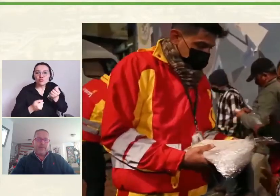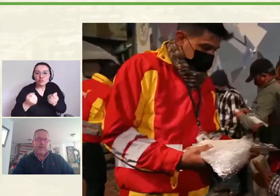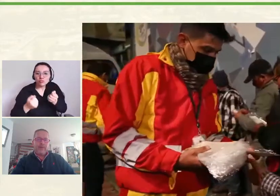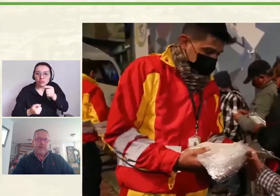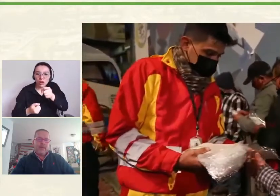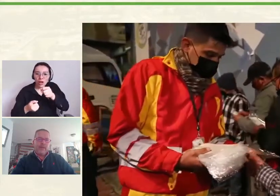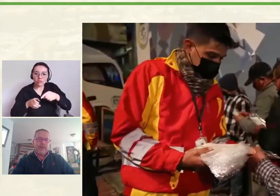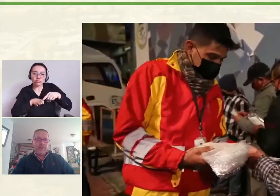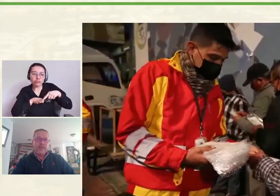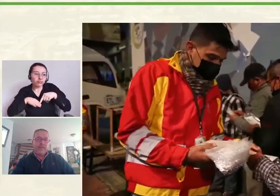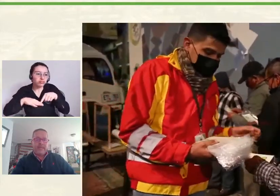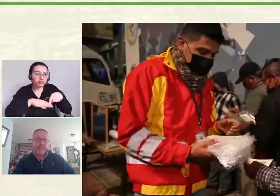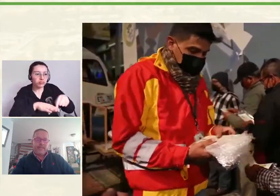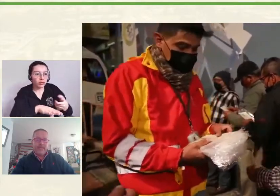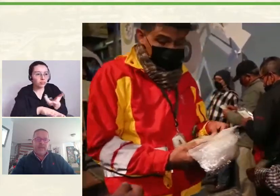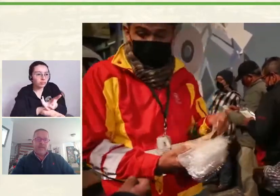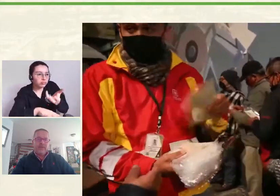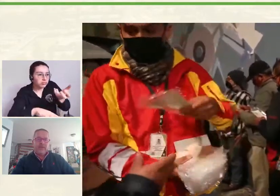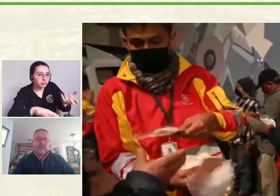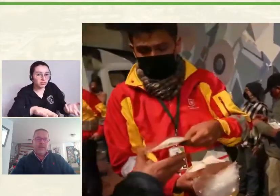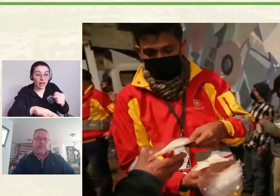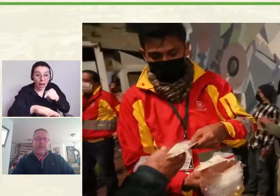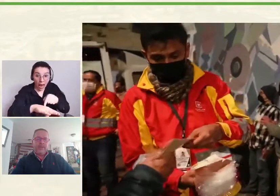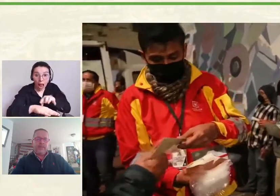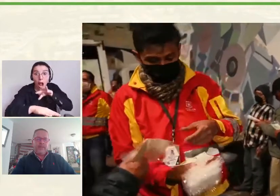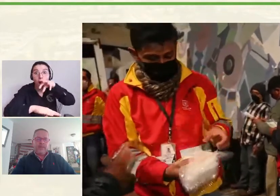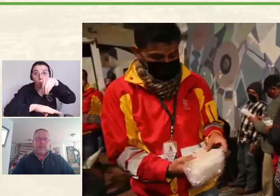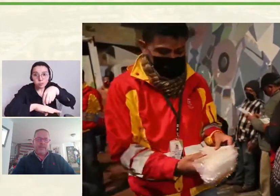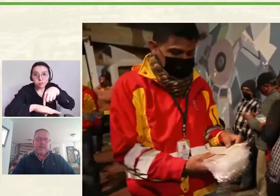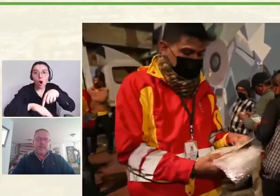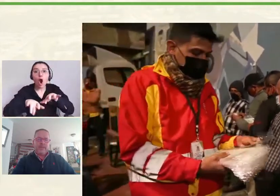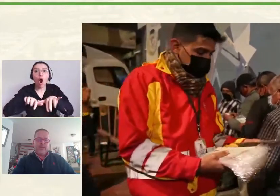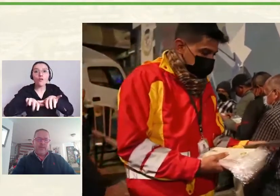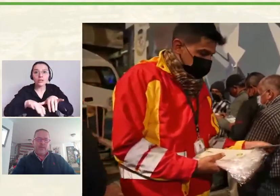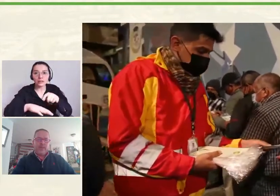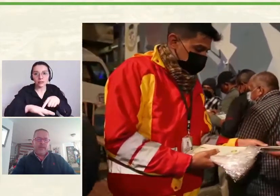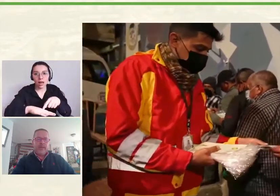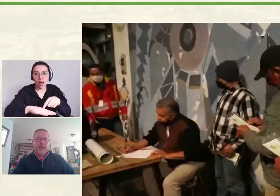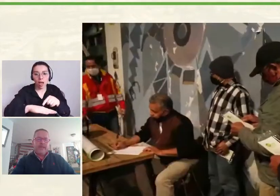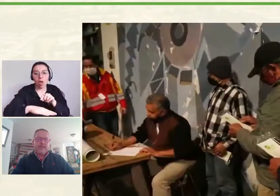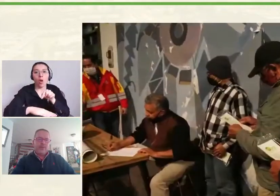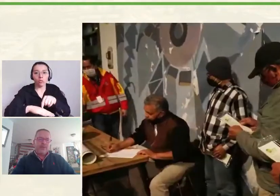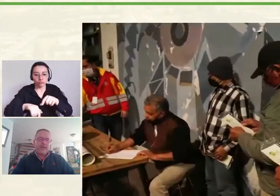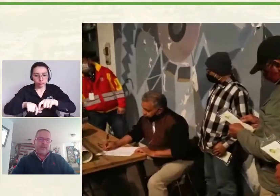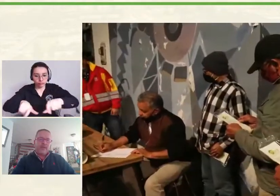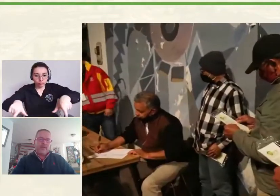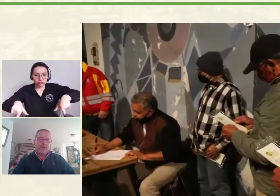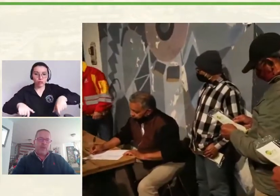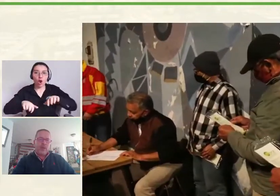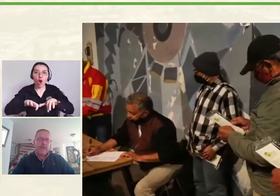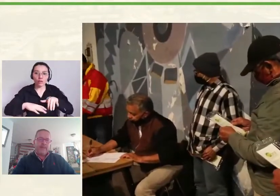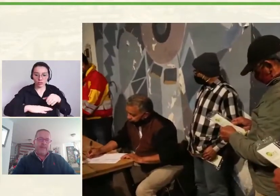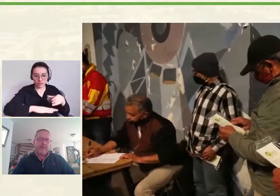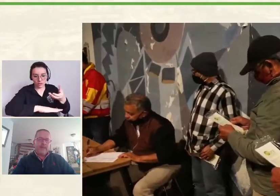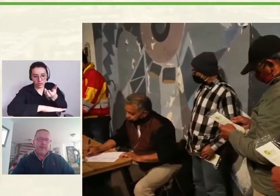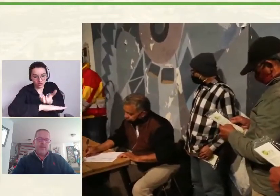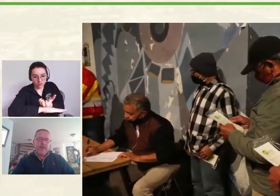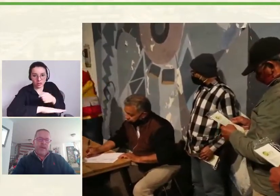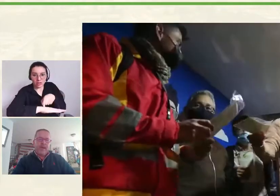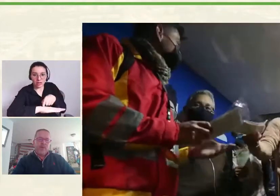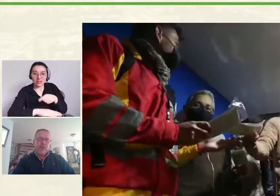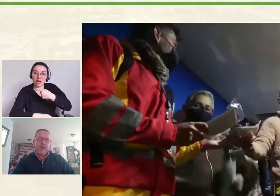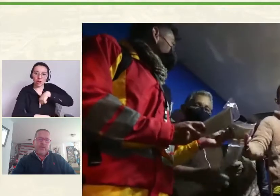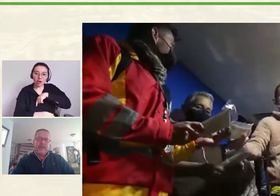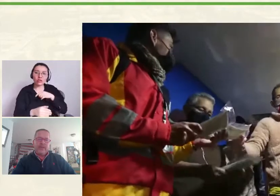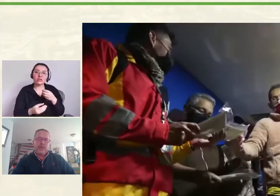el acercamiento porque son oficinas donde finalmente podemos atender también a la comunidad. Ahí estamos entregando nuestros volantes